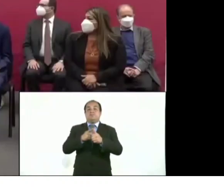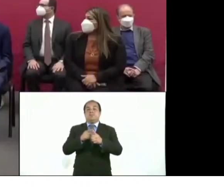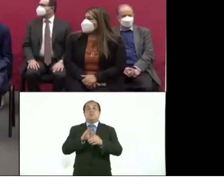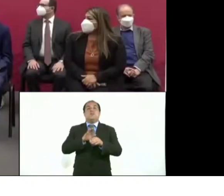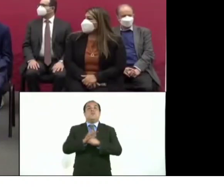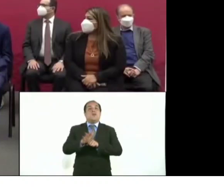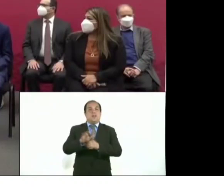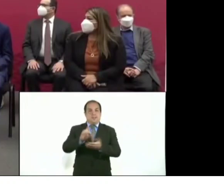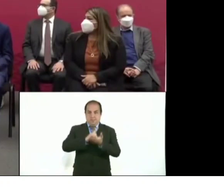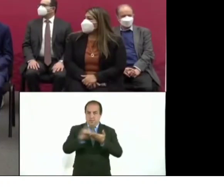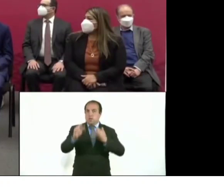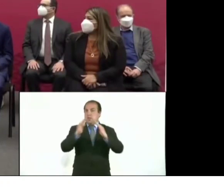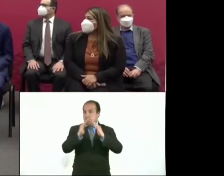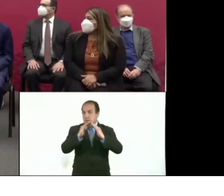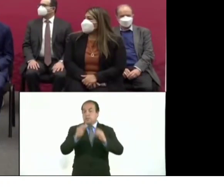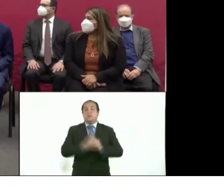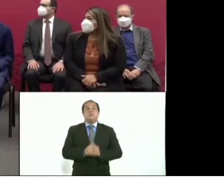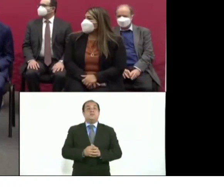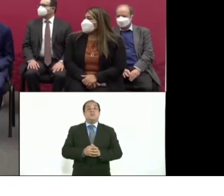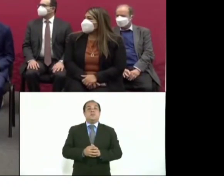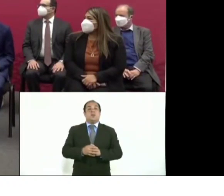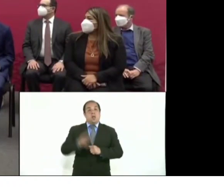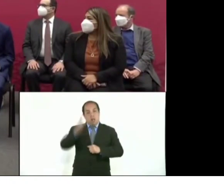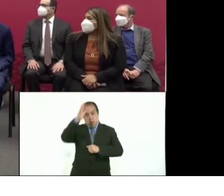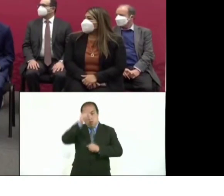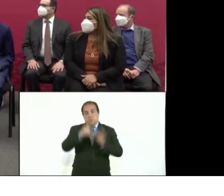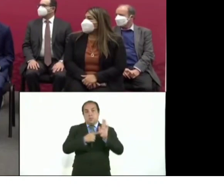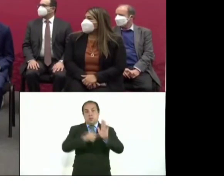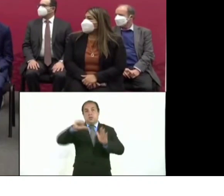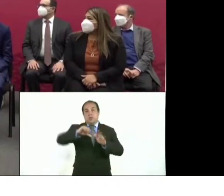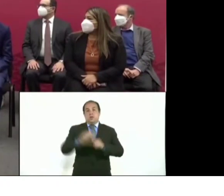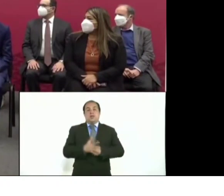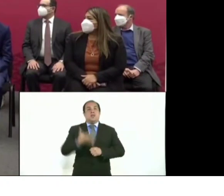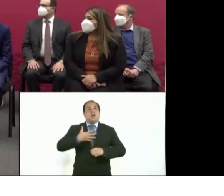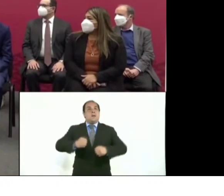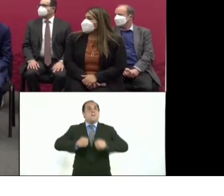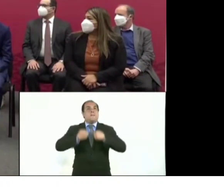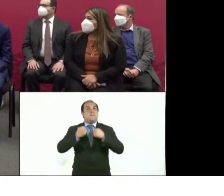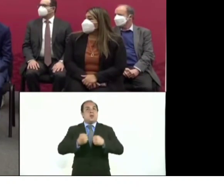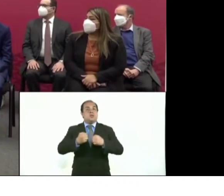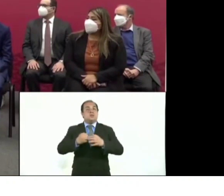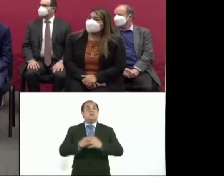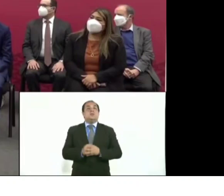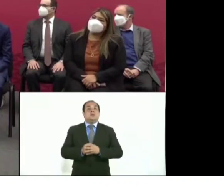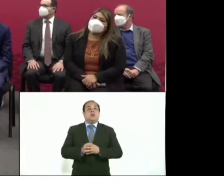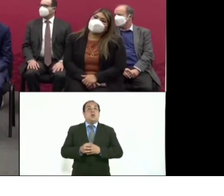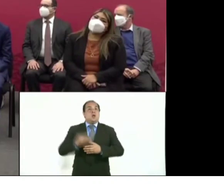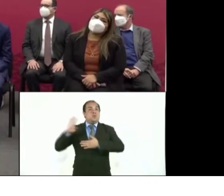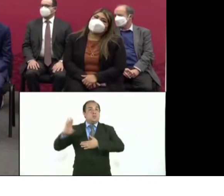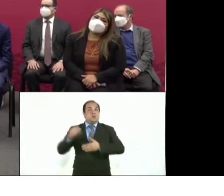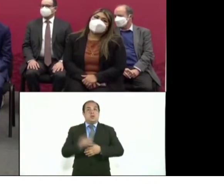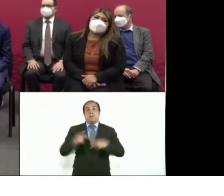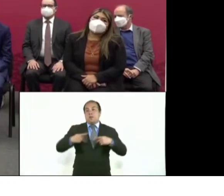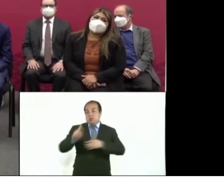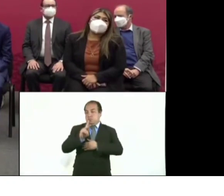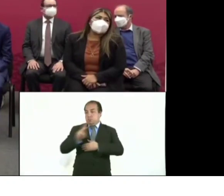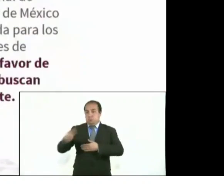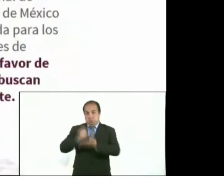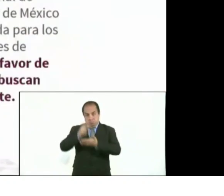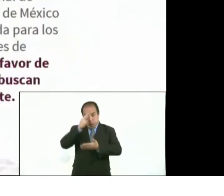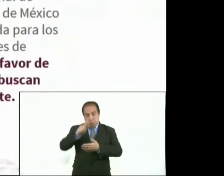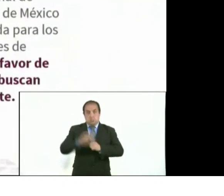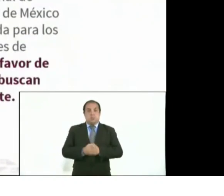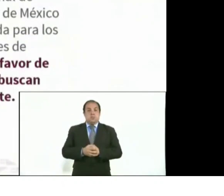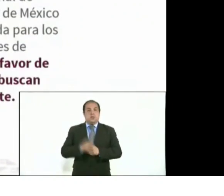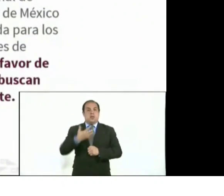vivienda. El convenio que se presenta hoy reafirma ese compromiso con los habitantes de la Ciudad de México para encontrar mecanismos que